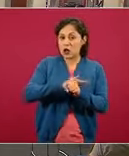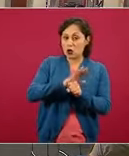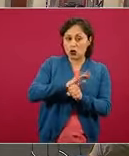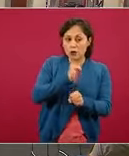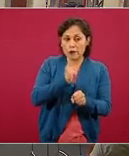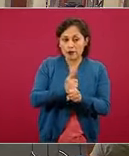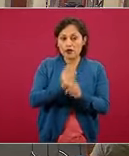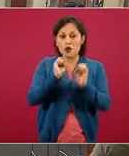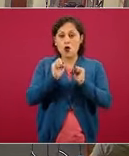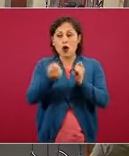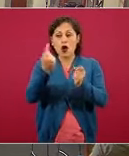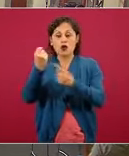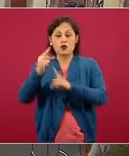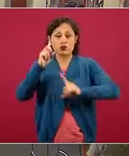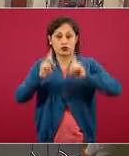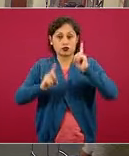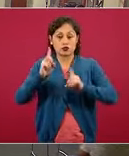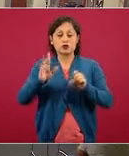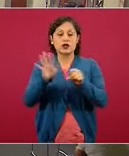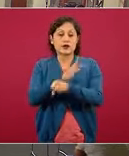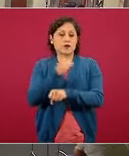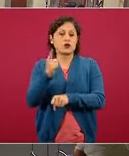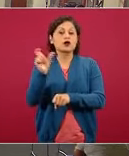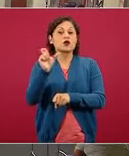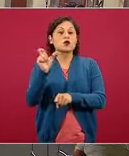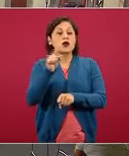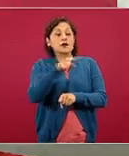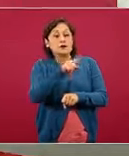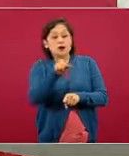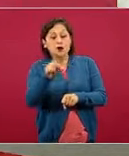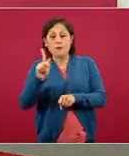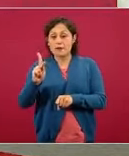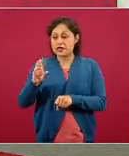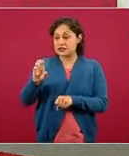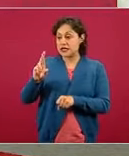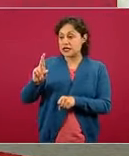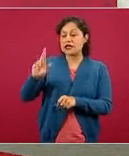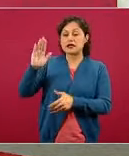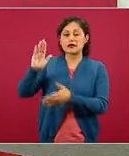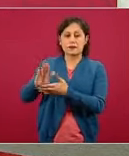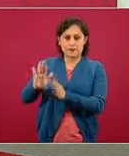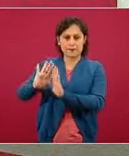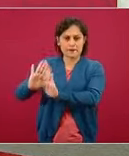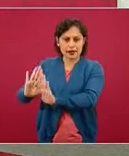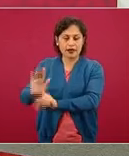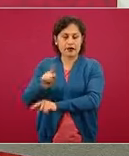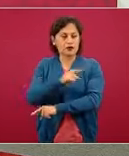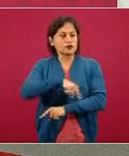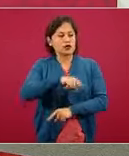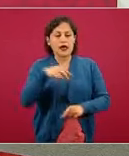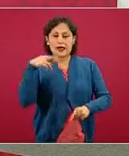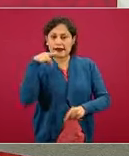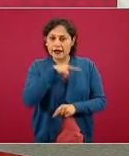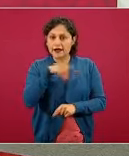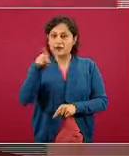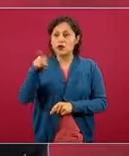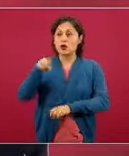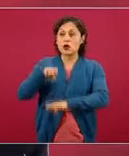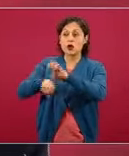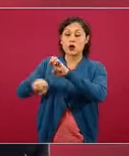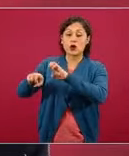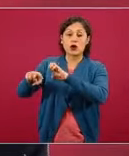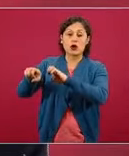la duda, dado que el disminuir la carga de pruebas PCR, pues entonces le va a permitir a los mismos laboratorios que están